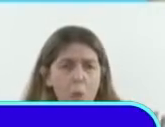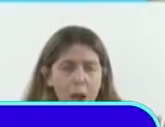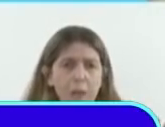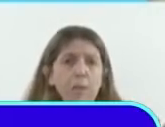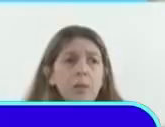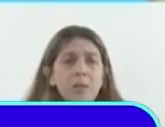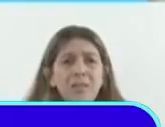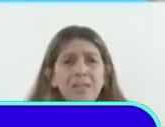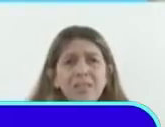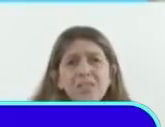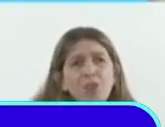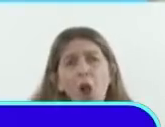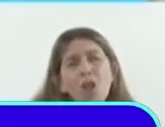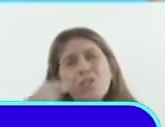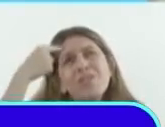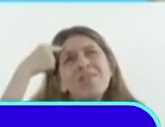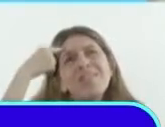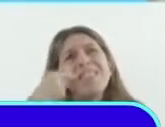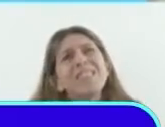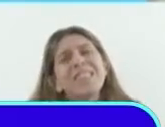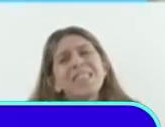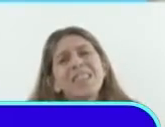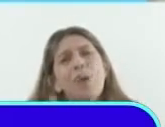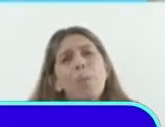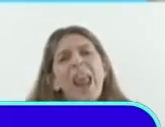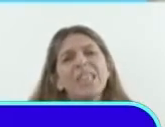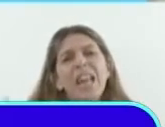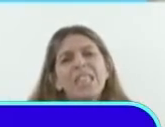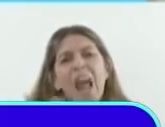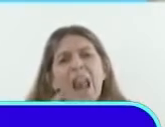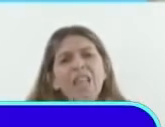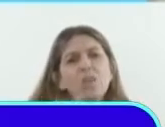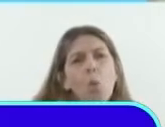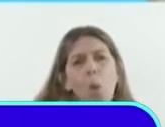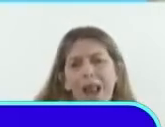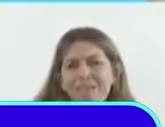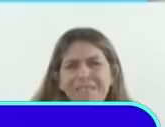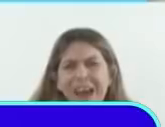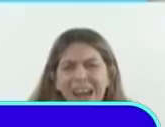quisiéramos que se vuelva a la presencialidad educativa lo antes posible.